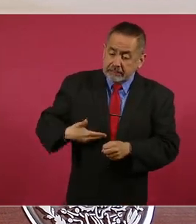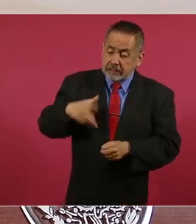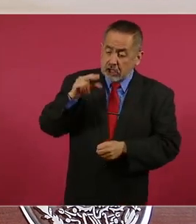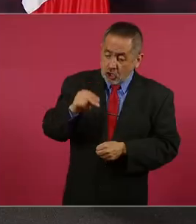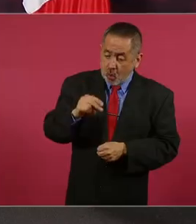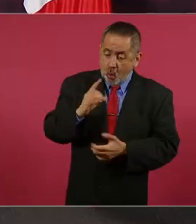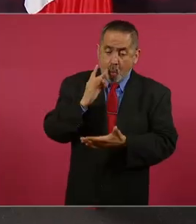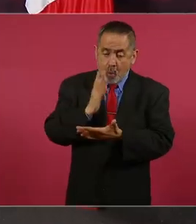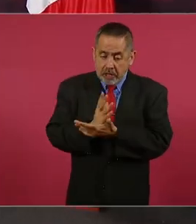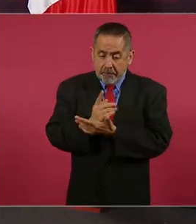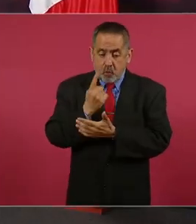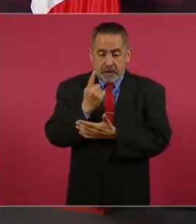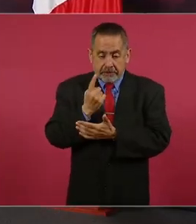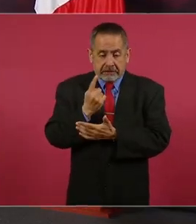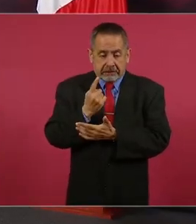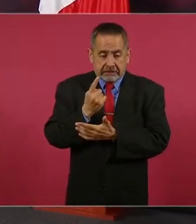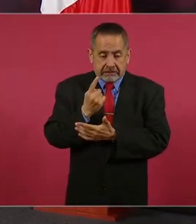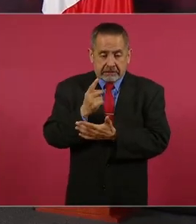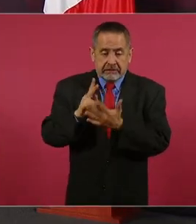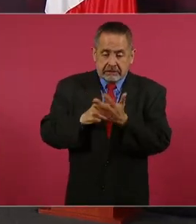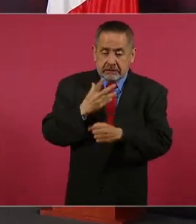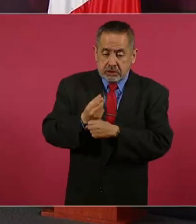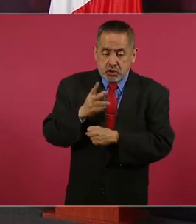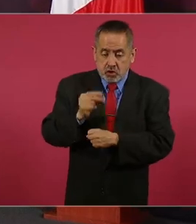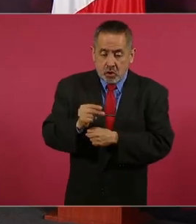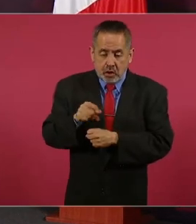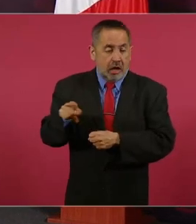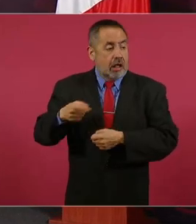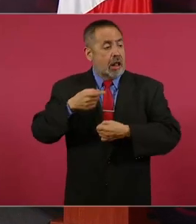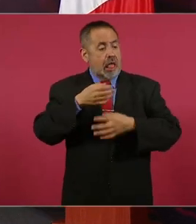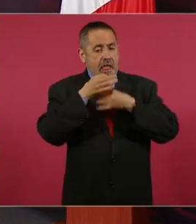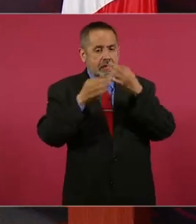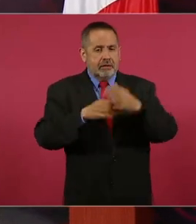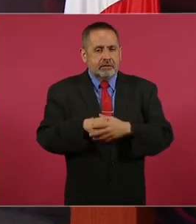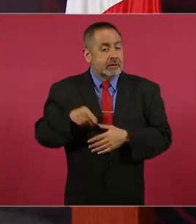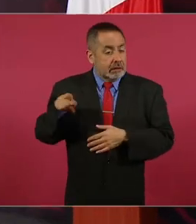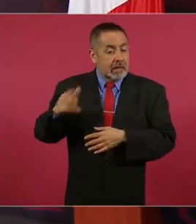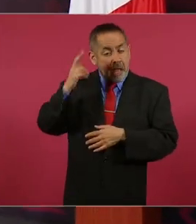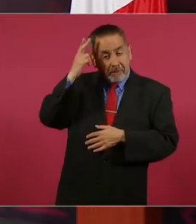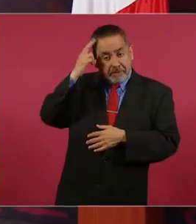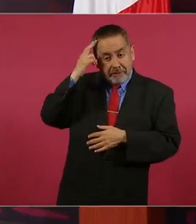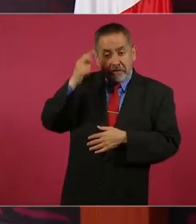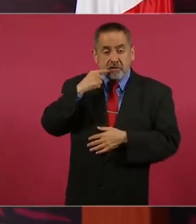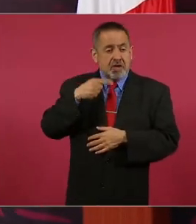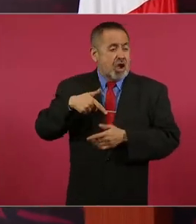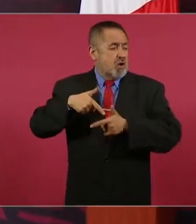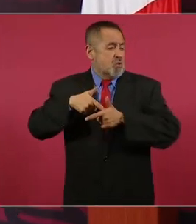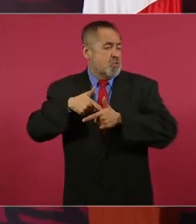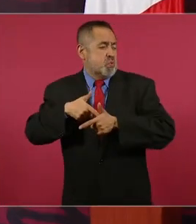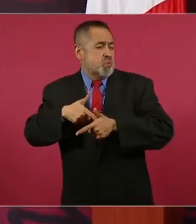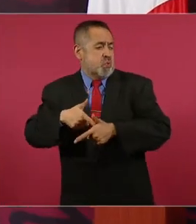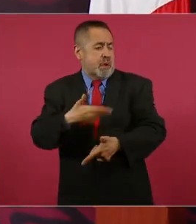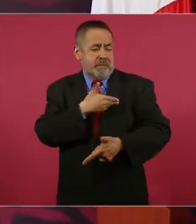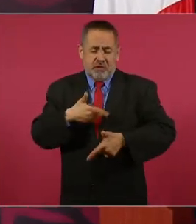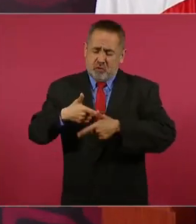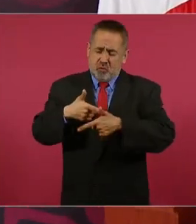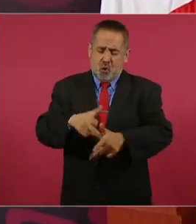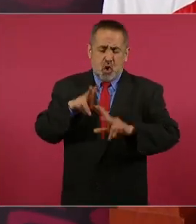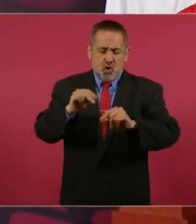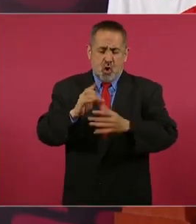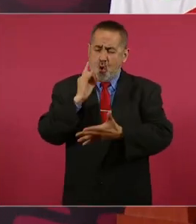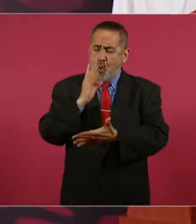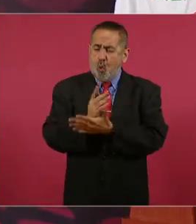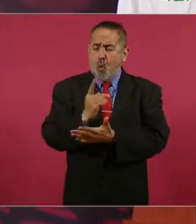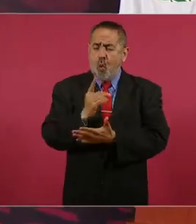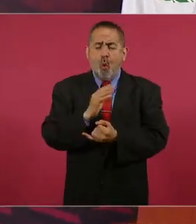Escribió en ese entonces: que nadie se perpetúe en el poder y esta será la